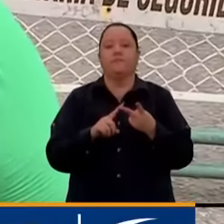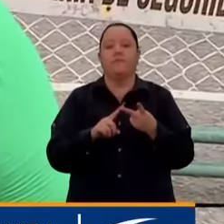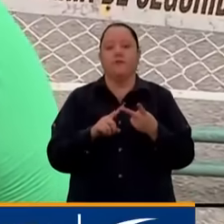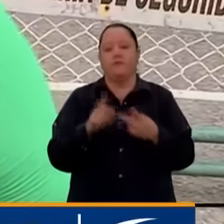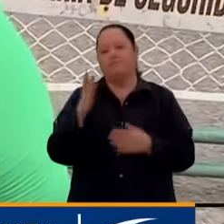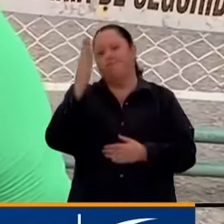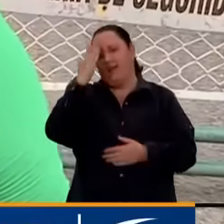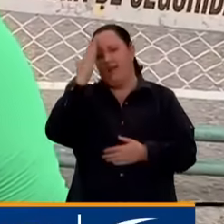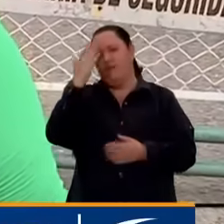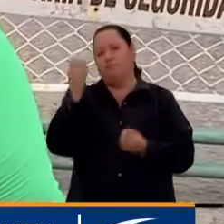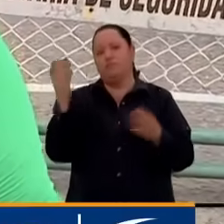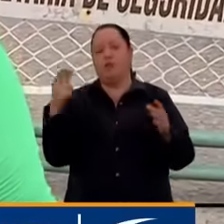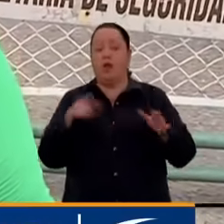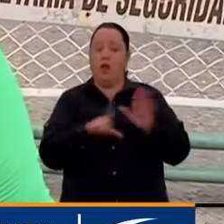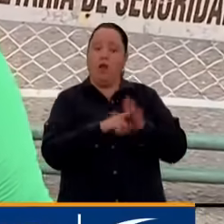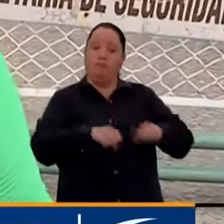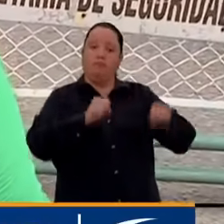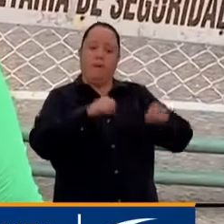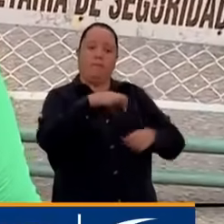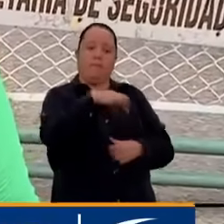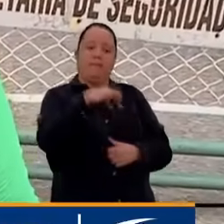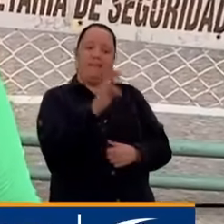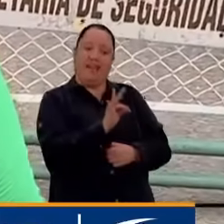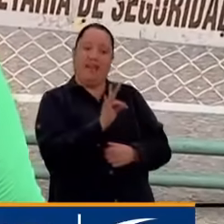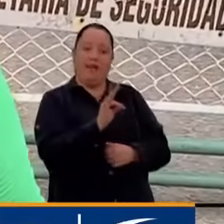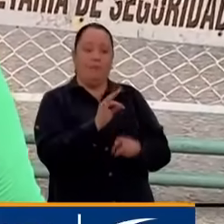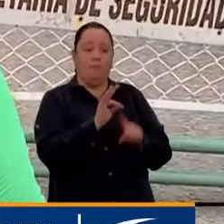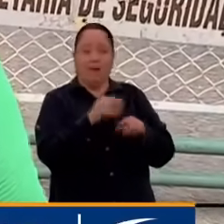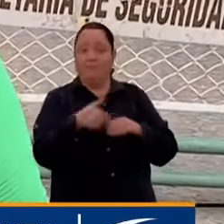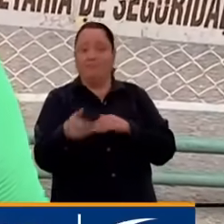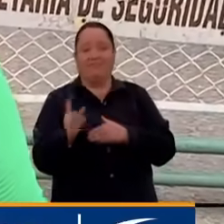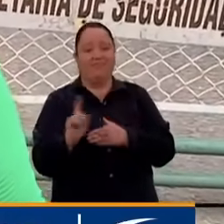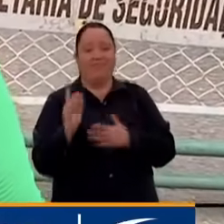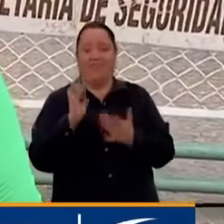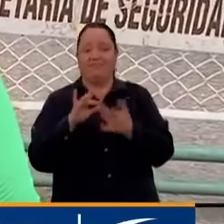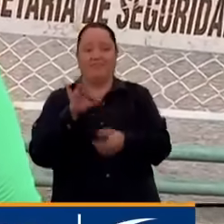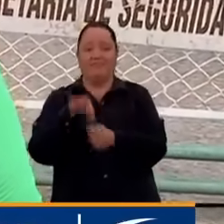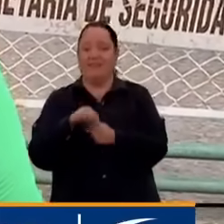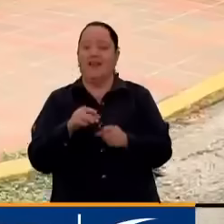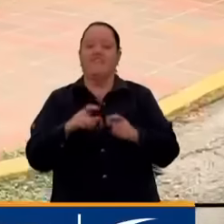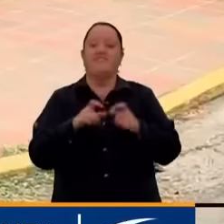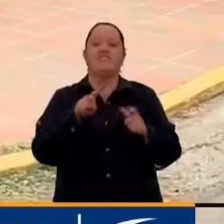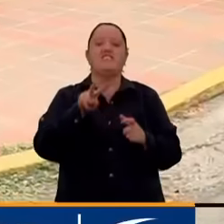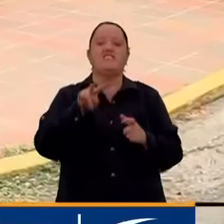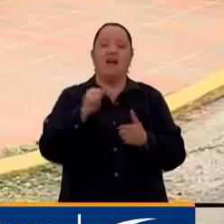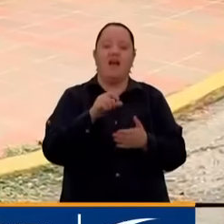sabemos que hay muchos que están legales como el PPT, pero no es un requisito para la inscripción, sino la visa.